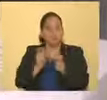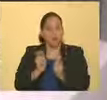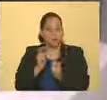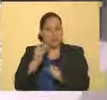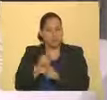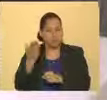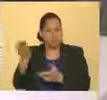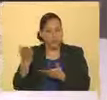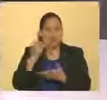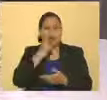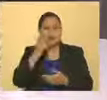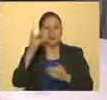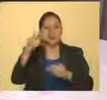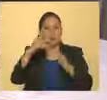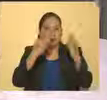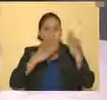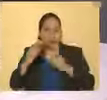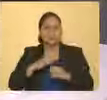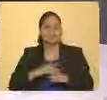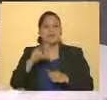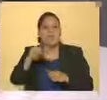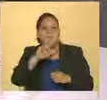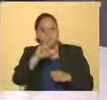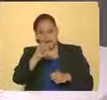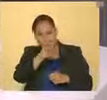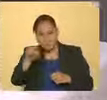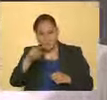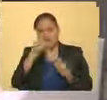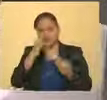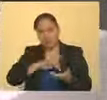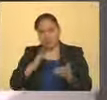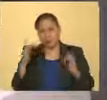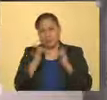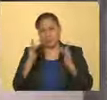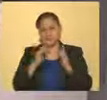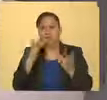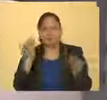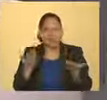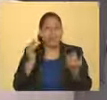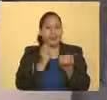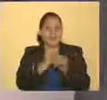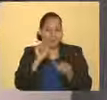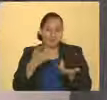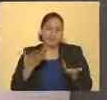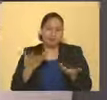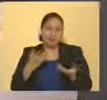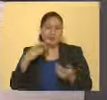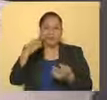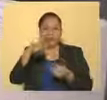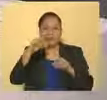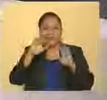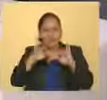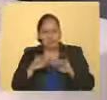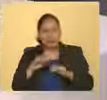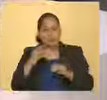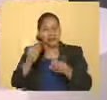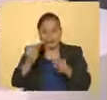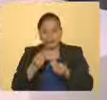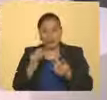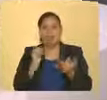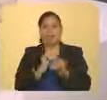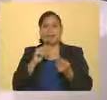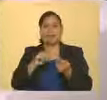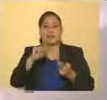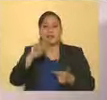acaba de mencionar en tu superación? Van a aparecer en pantalla. Muchas gracias por contactarnos y bueno, pues tus comentarios nos están llegando. Y también